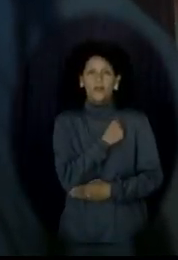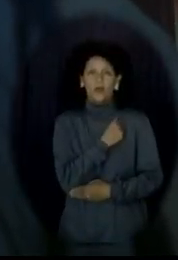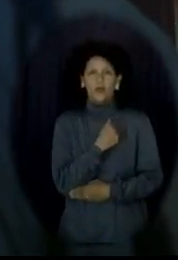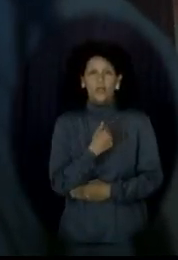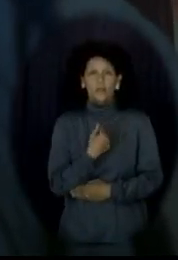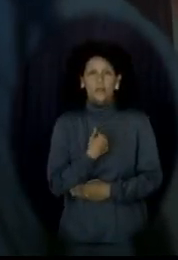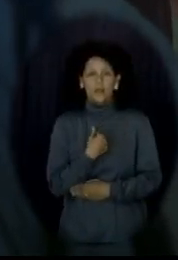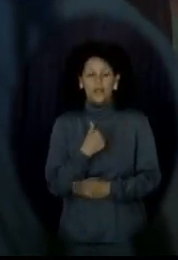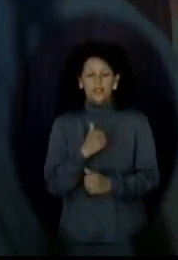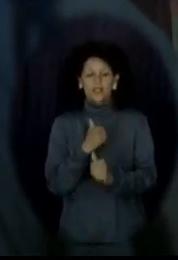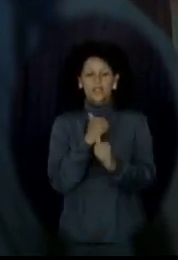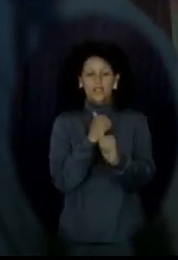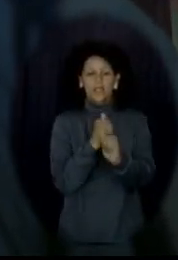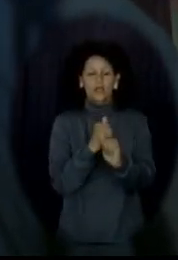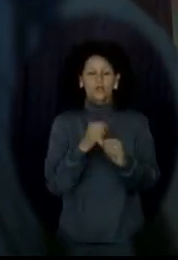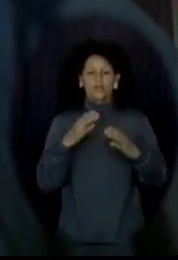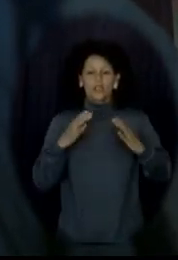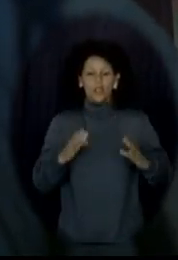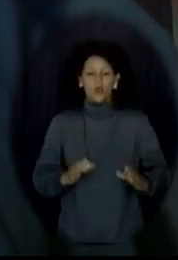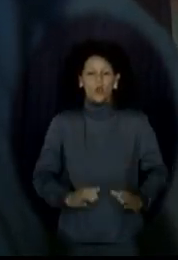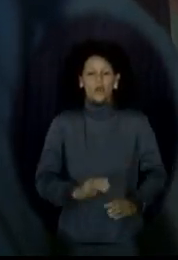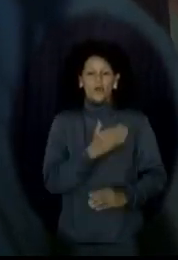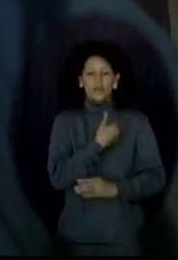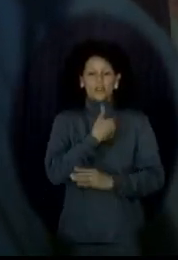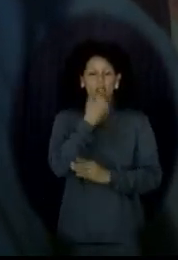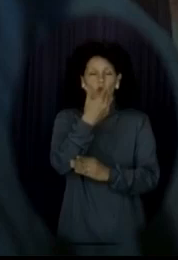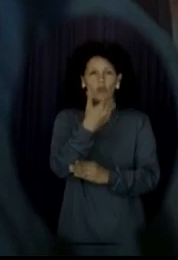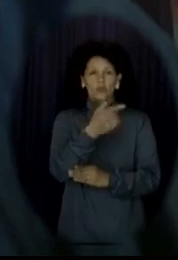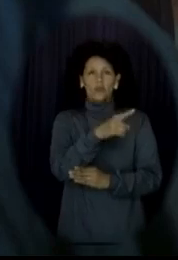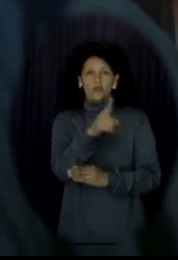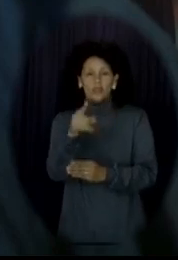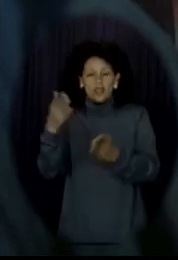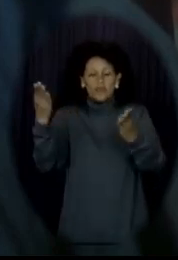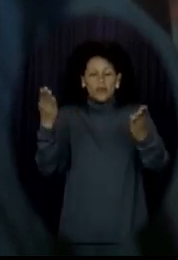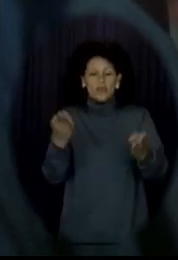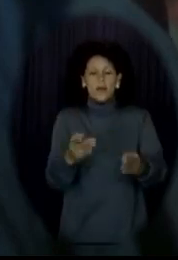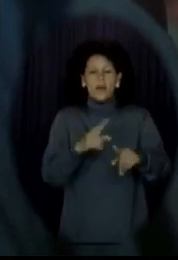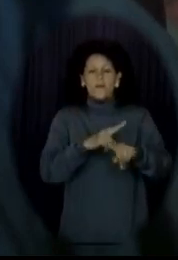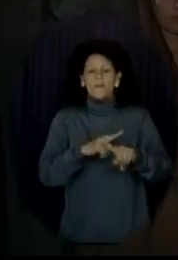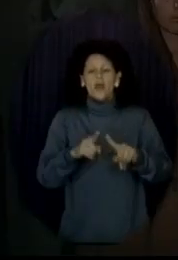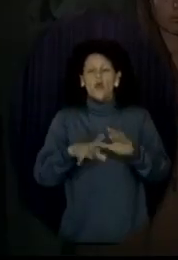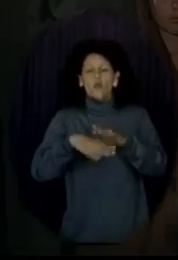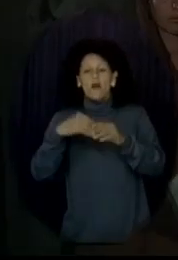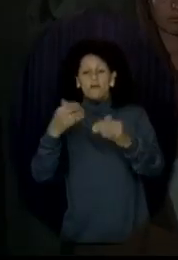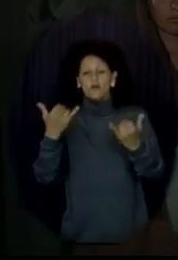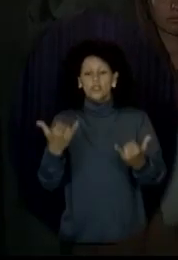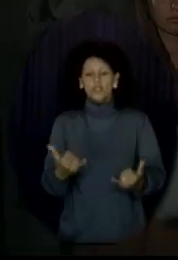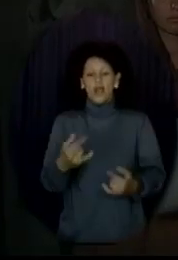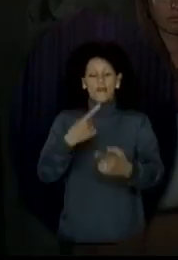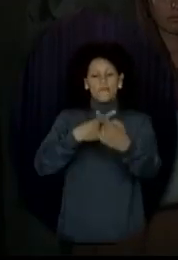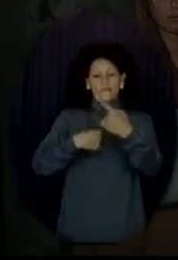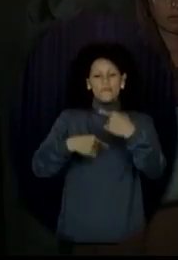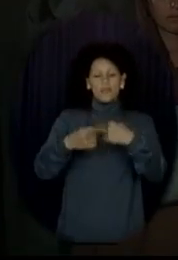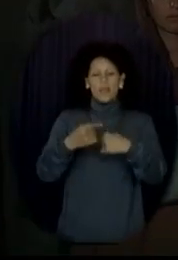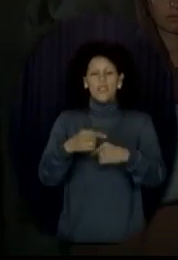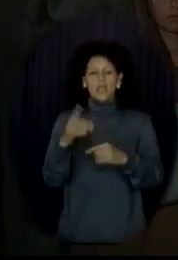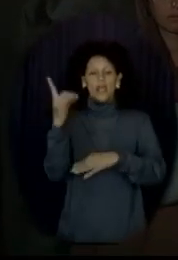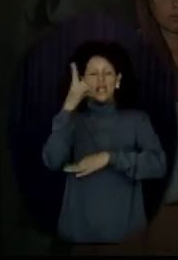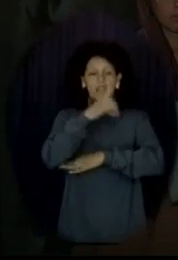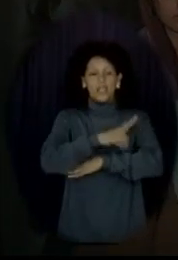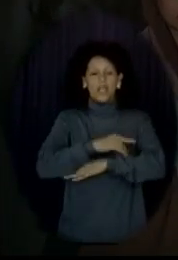Perdónanos. Seguimos el cuerpo del Señor. Sean bienvenidas. Pero vayámonos. El día de reposo se